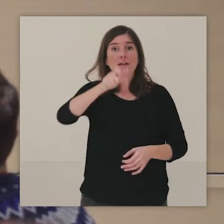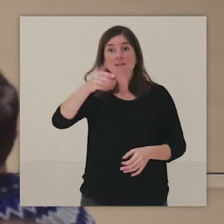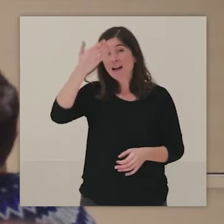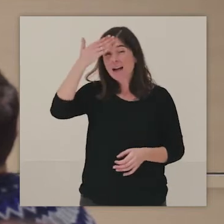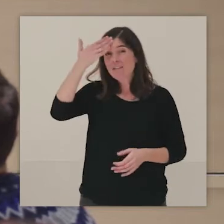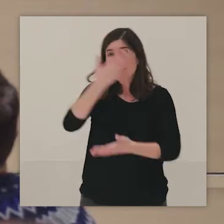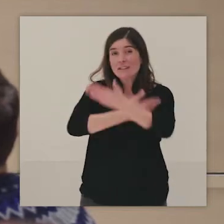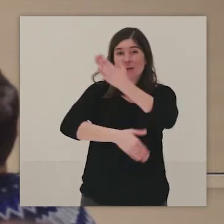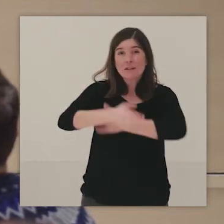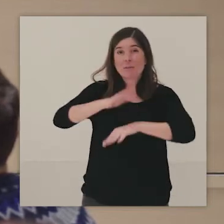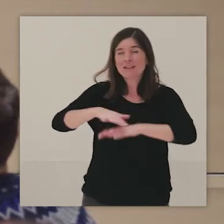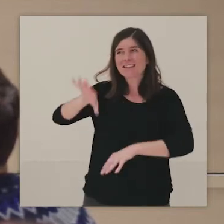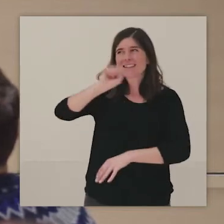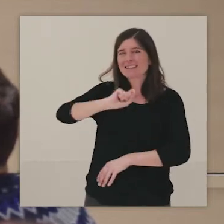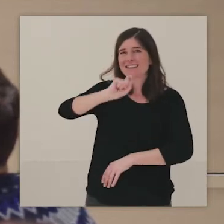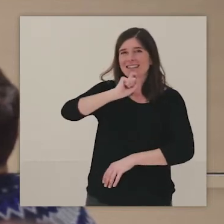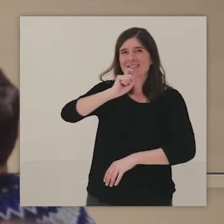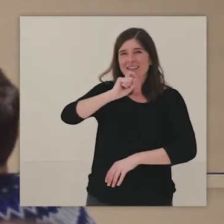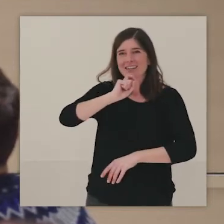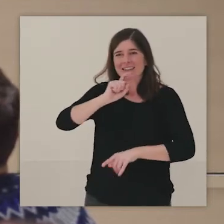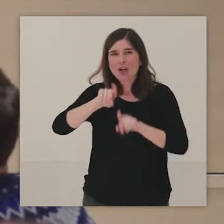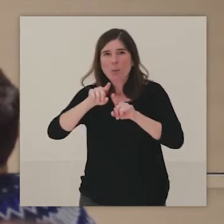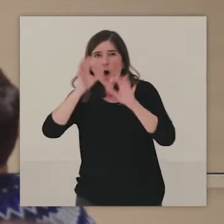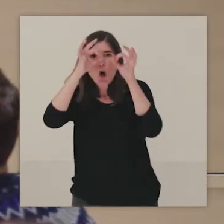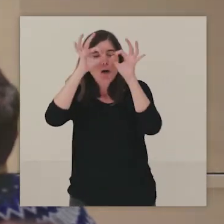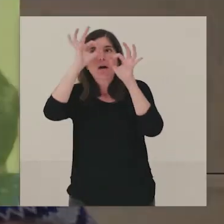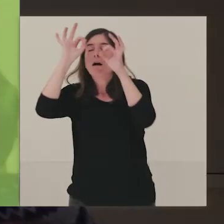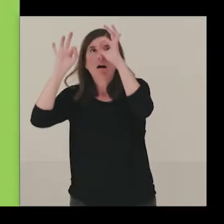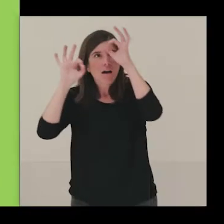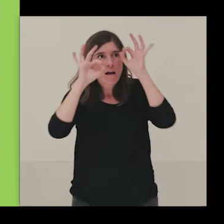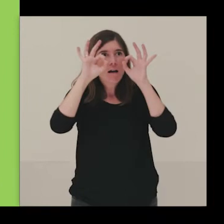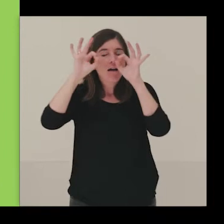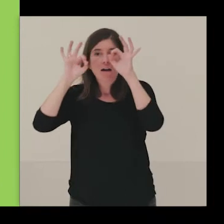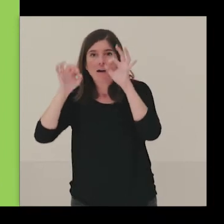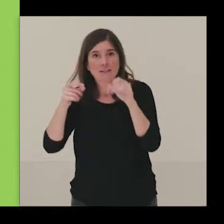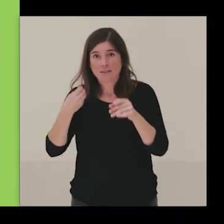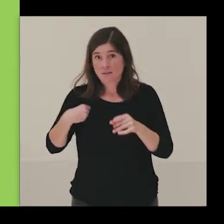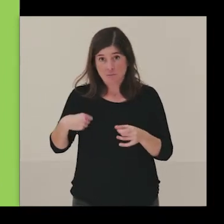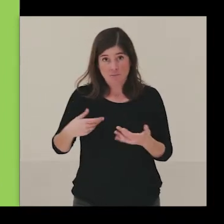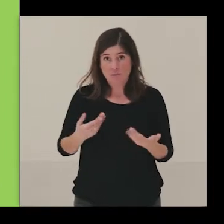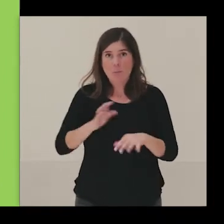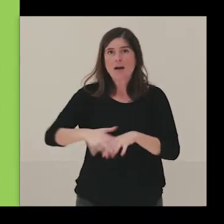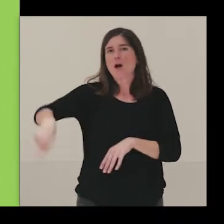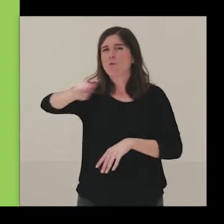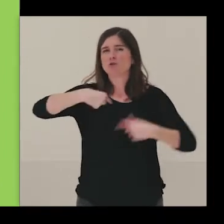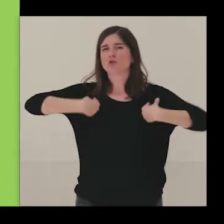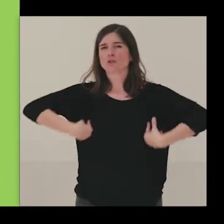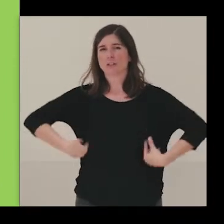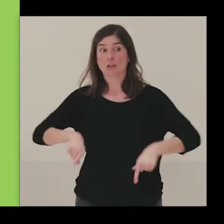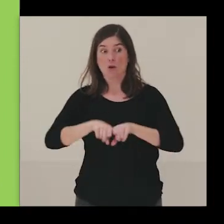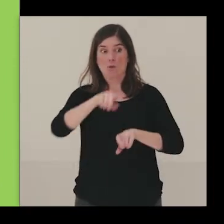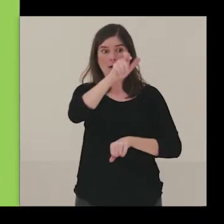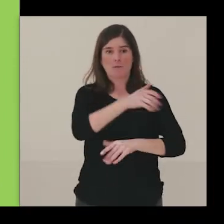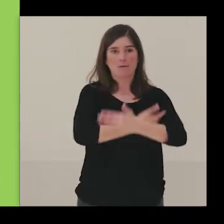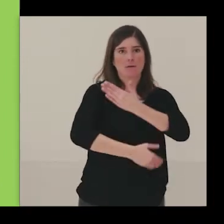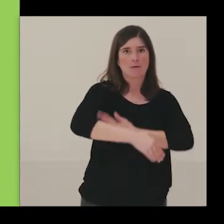cuando se afrenta a un texto. No sabe dónde poner la vista, se le va la vista por las palabras y esto qué